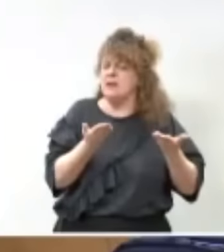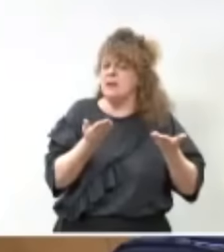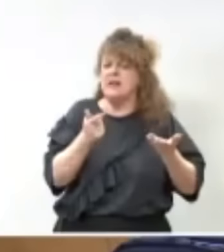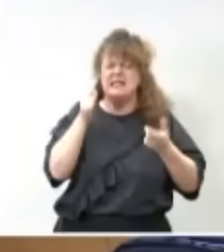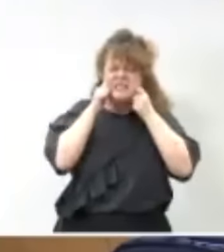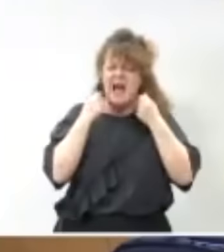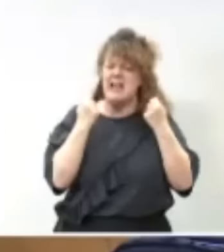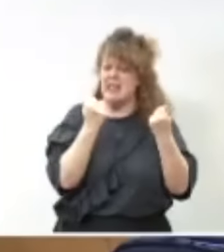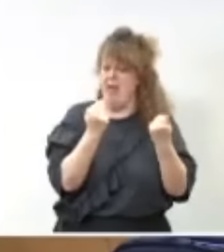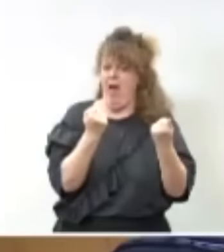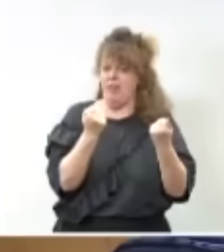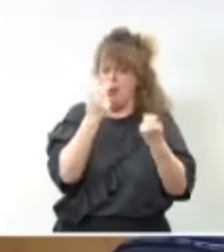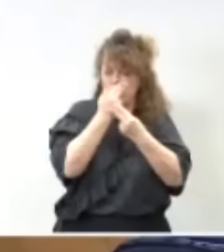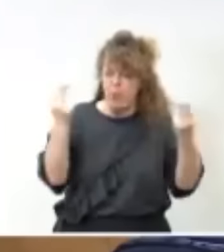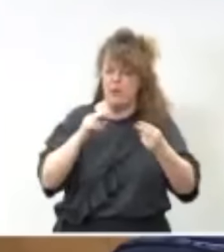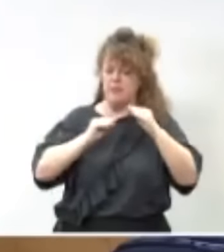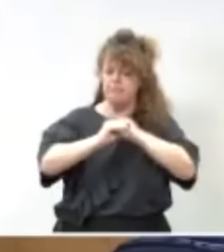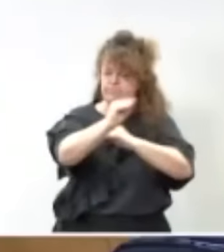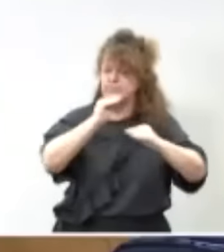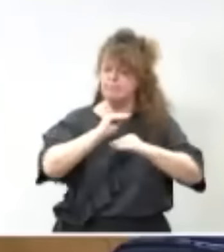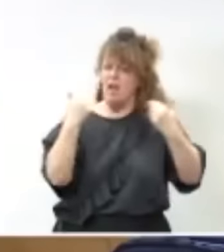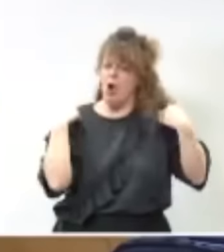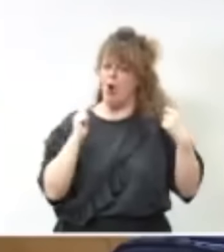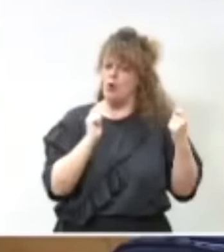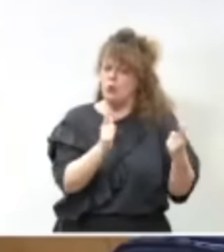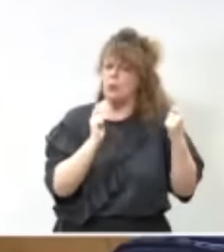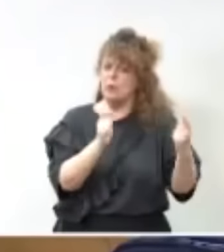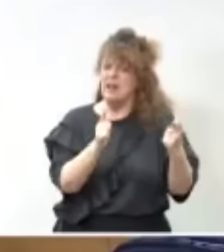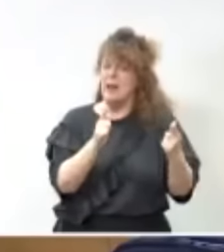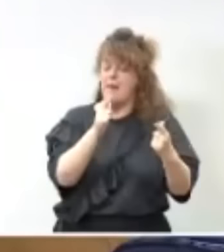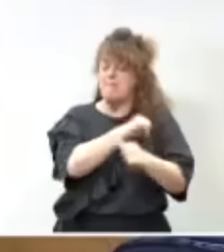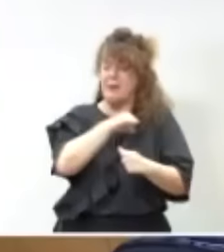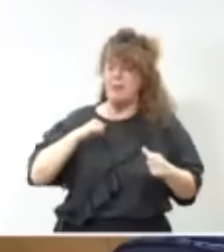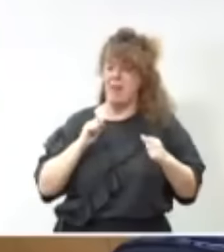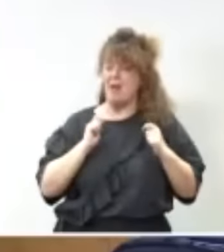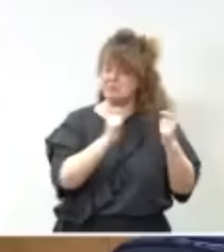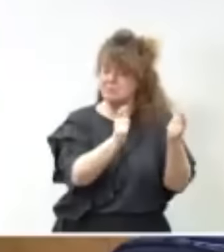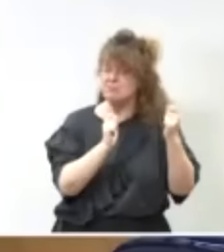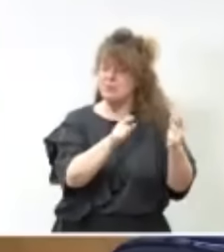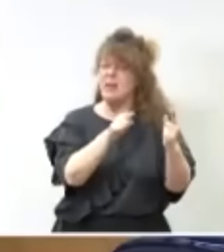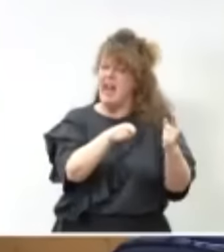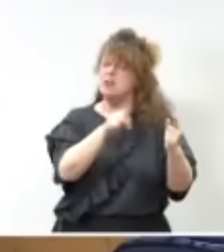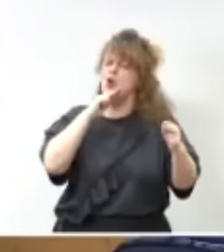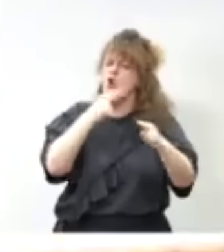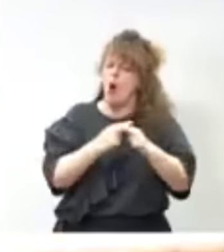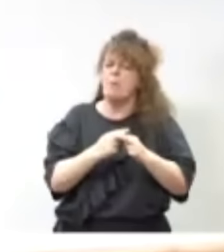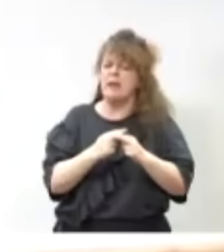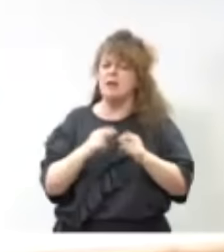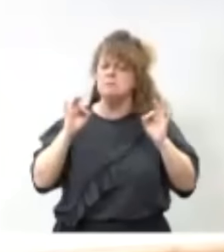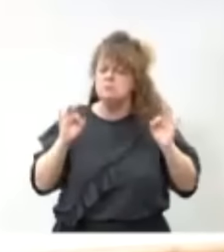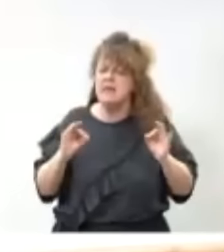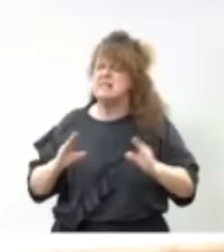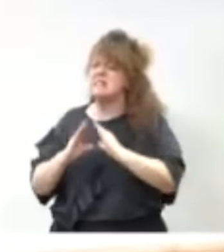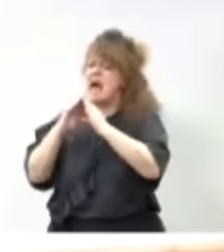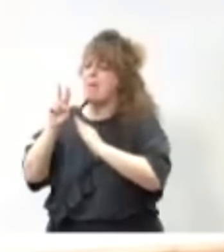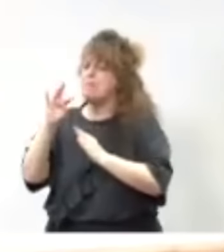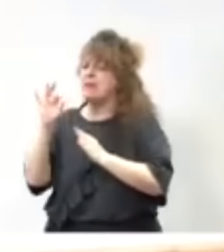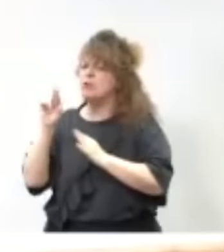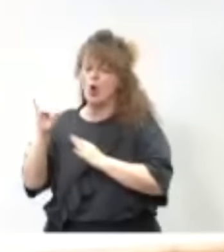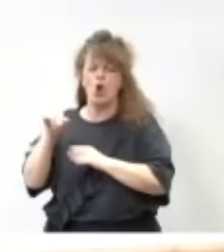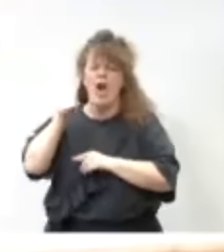sanidad pública de Madrid y transfiriéndola a la sanidad privada, eso tiene un nombre, señor San Vittorio, se